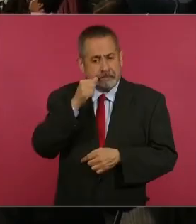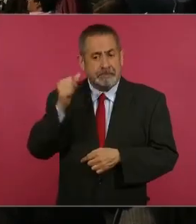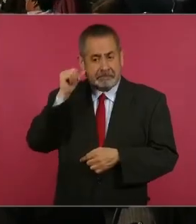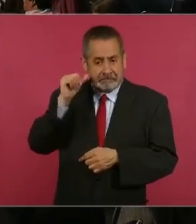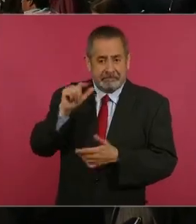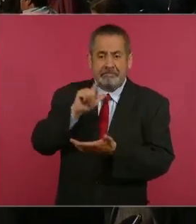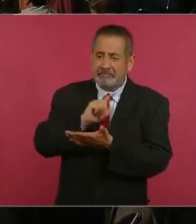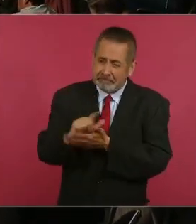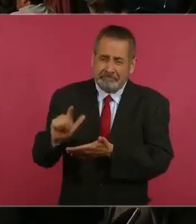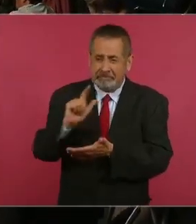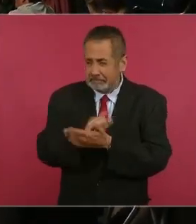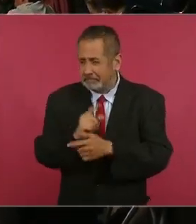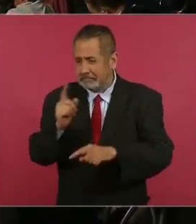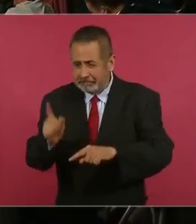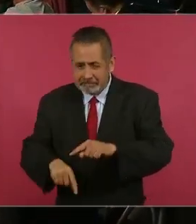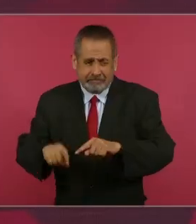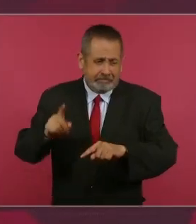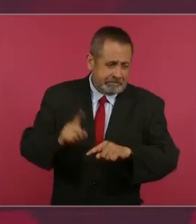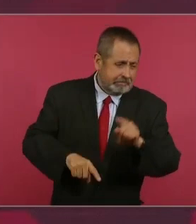ayer,